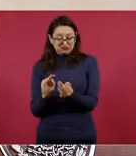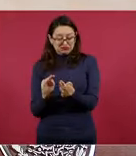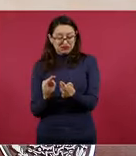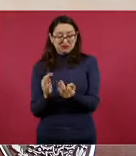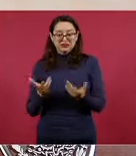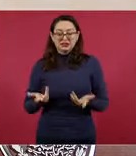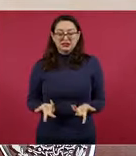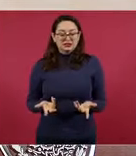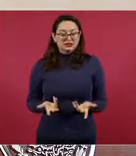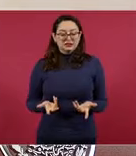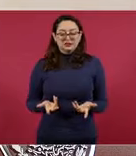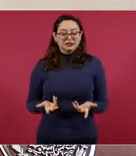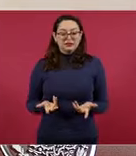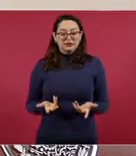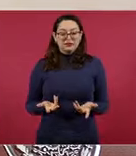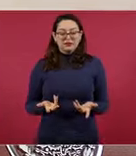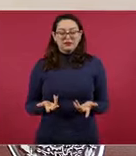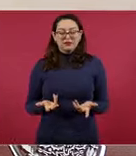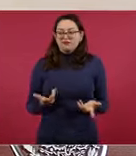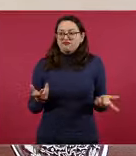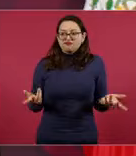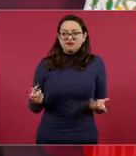y no pueden utilizar